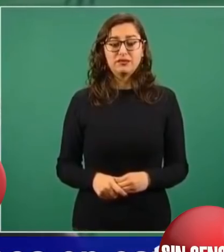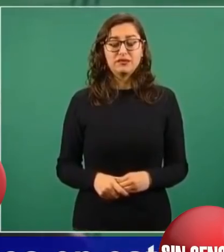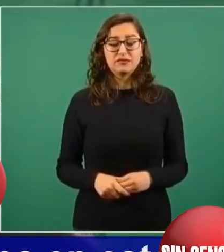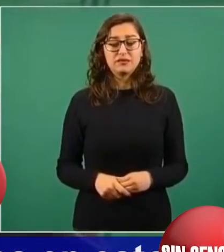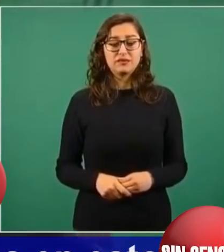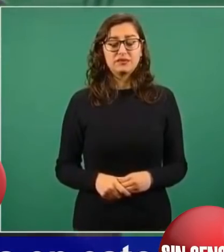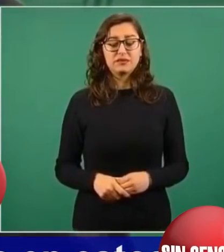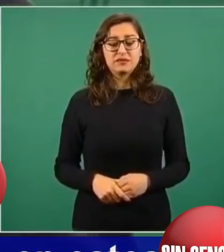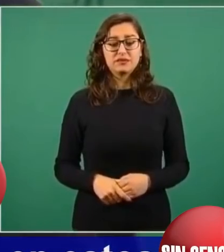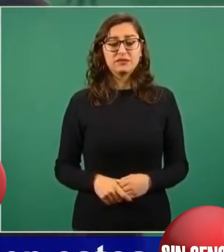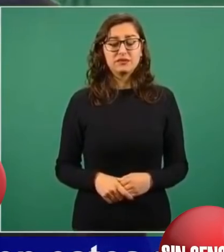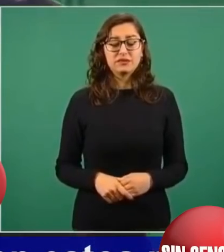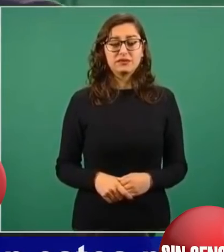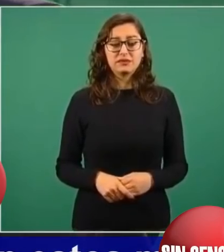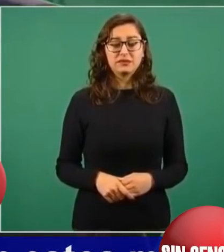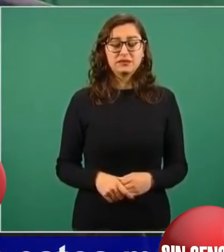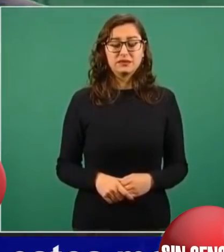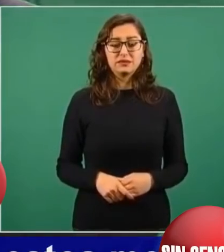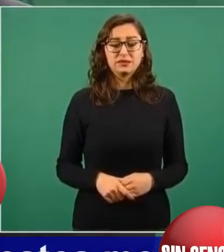corrompieron